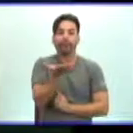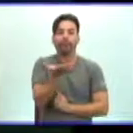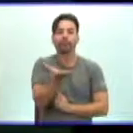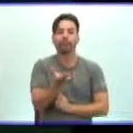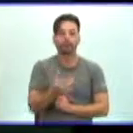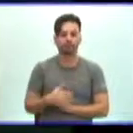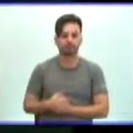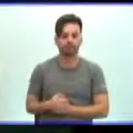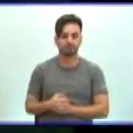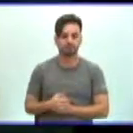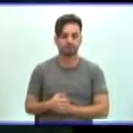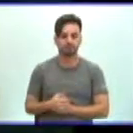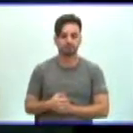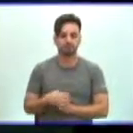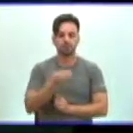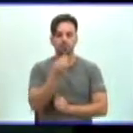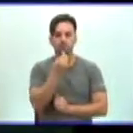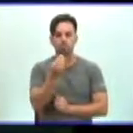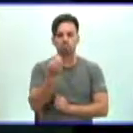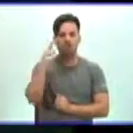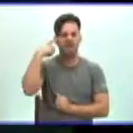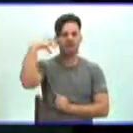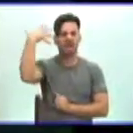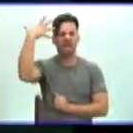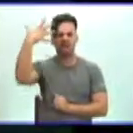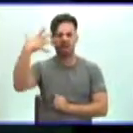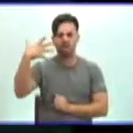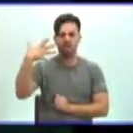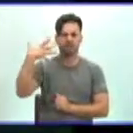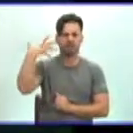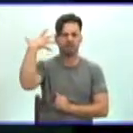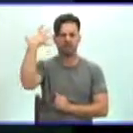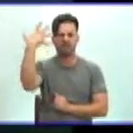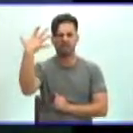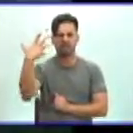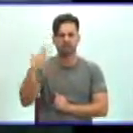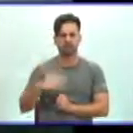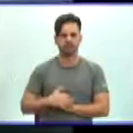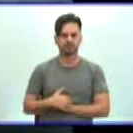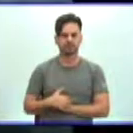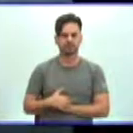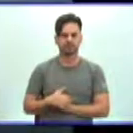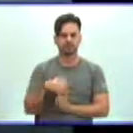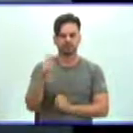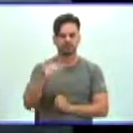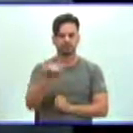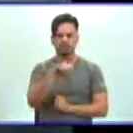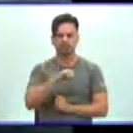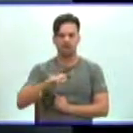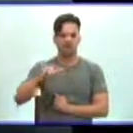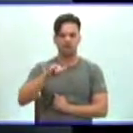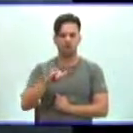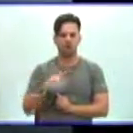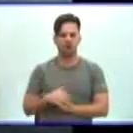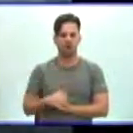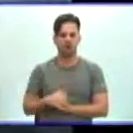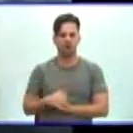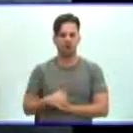Podemos imaginarnos a la atmósfera como un río de aire moviéndose constantemente, lleno de corrientes, remolinos y